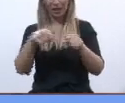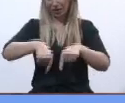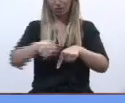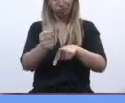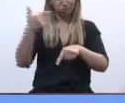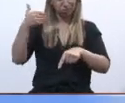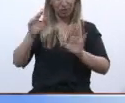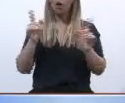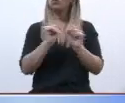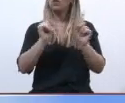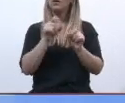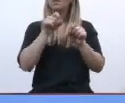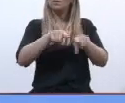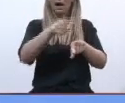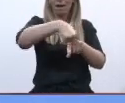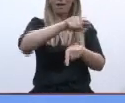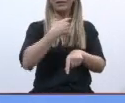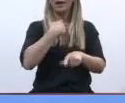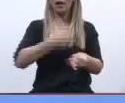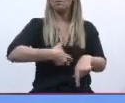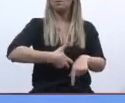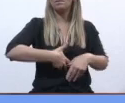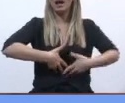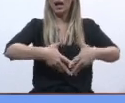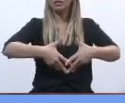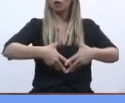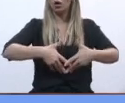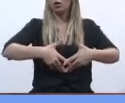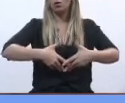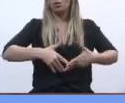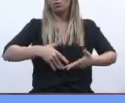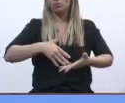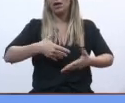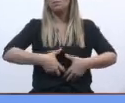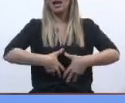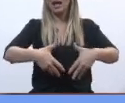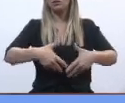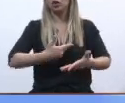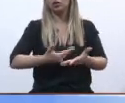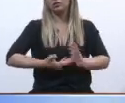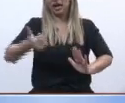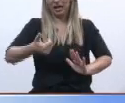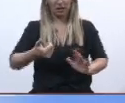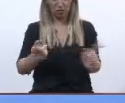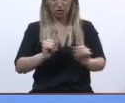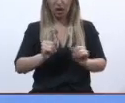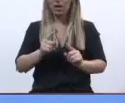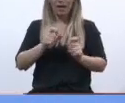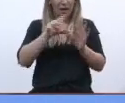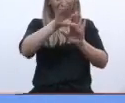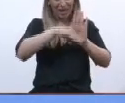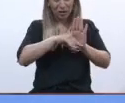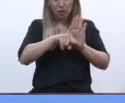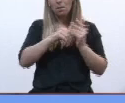era para los que querían eliminar el embarazo, era para quienes querían quedar embarazadas. Era para las familias que querían quedar embarazadas.